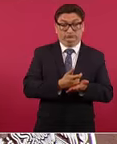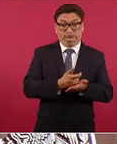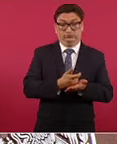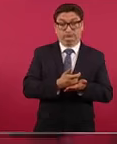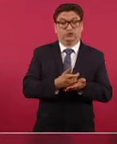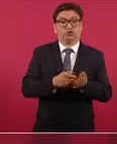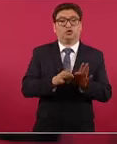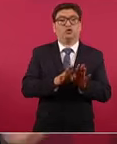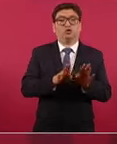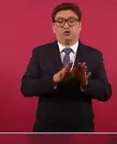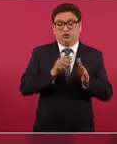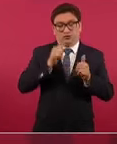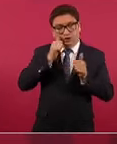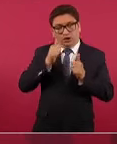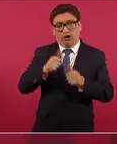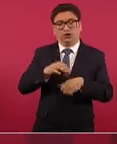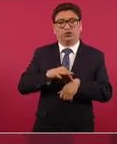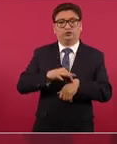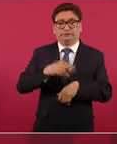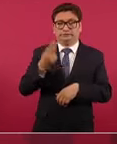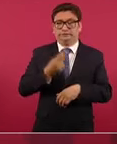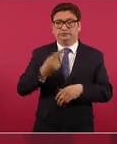su atención médica